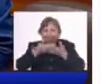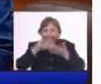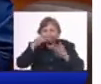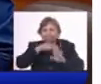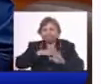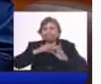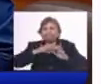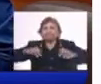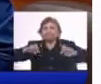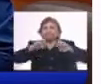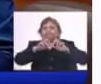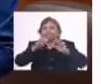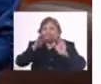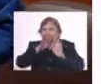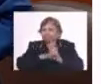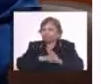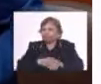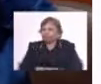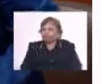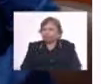pleno de reformas mínimas.